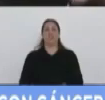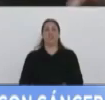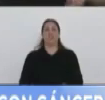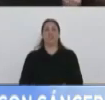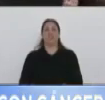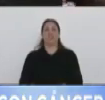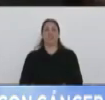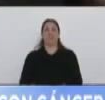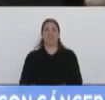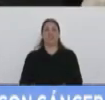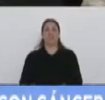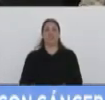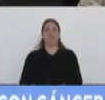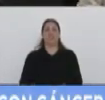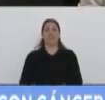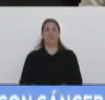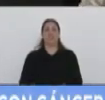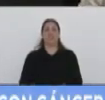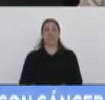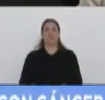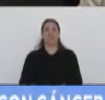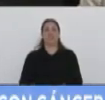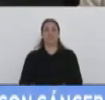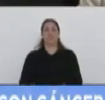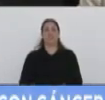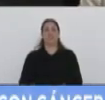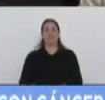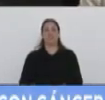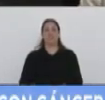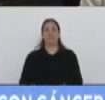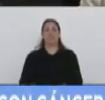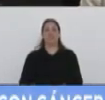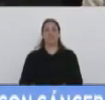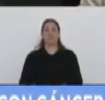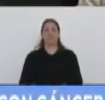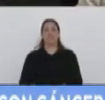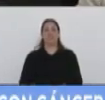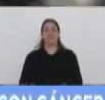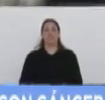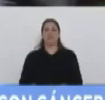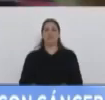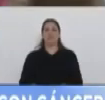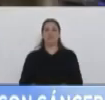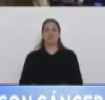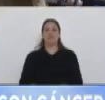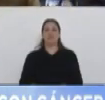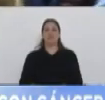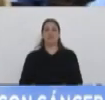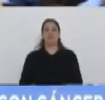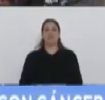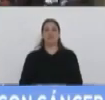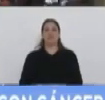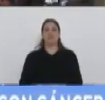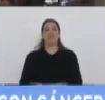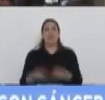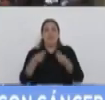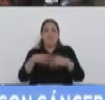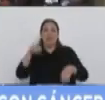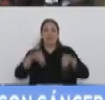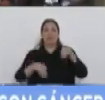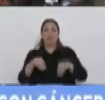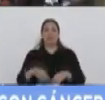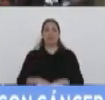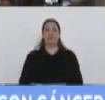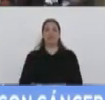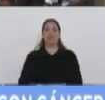y el eje familiar que se tiene. Entonces, una ampliación también en ese sentido para las licencias y también